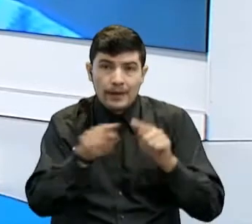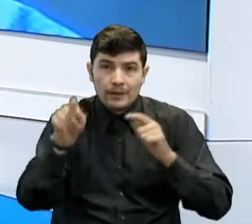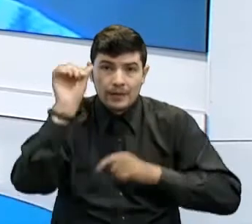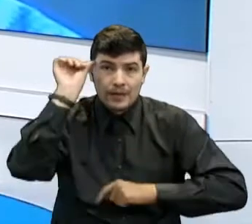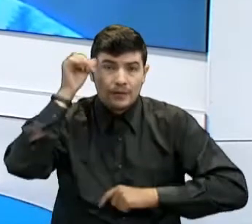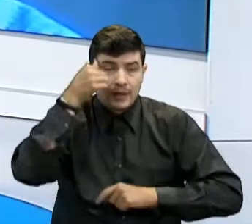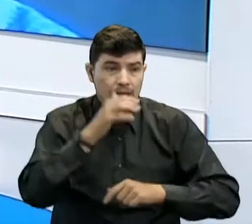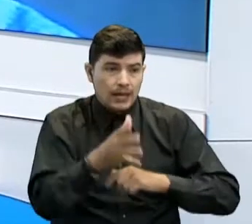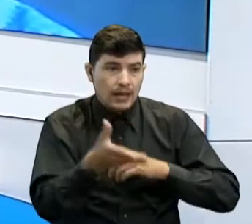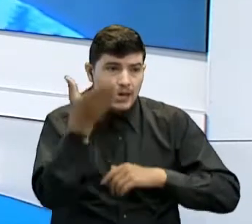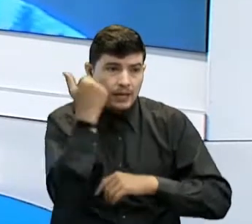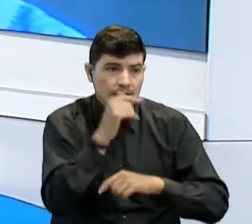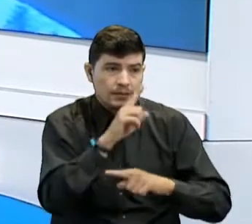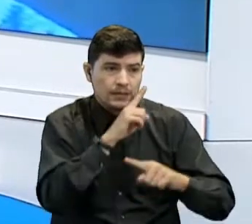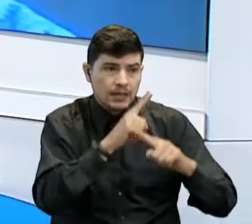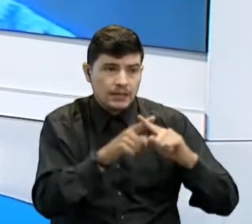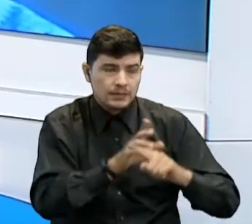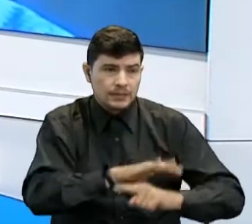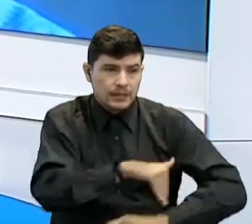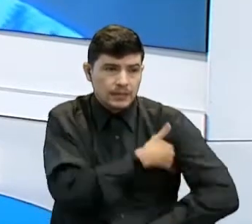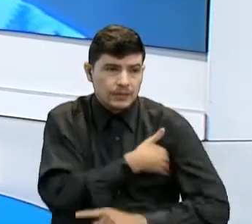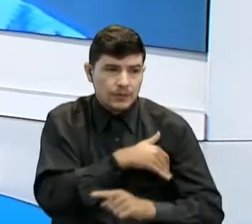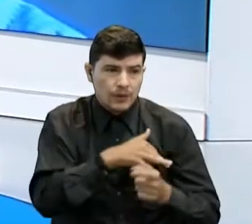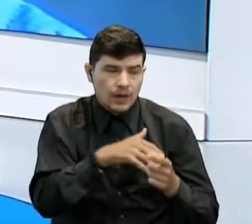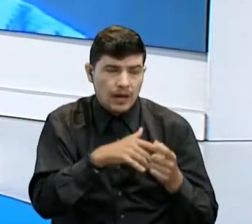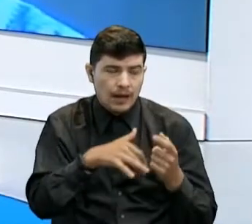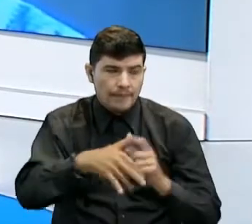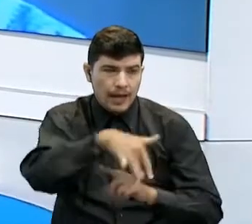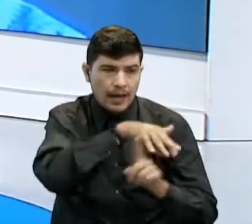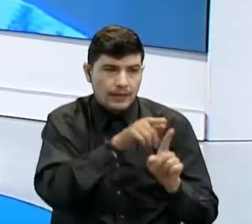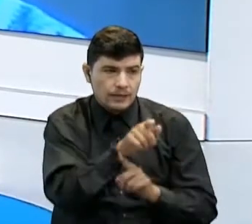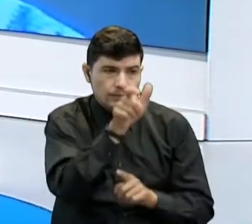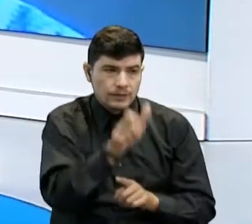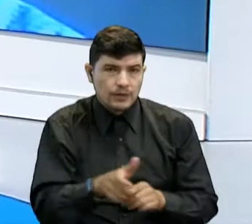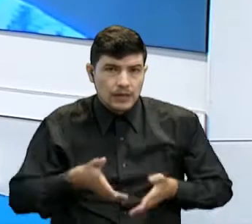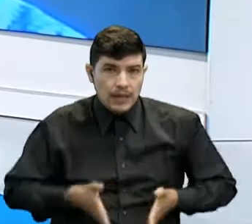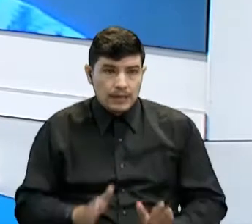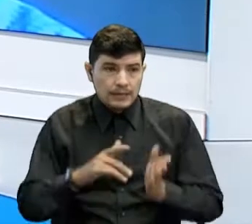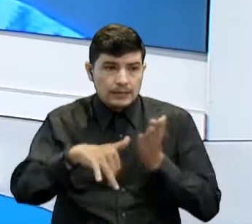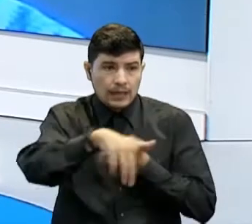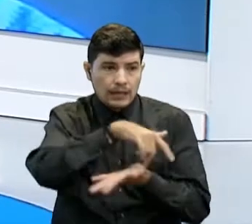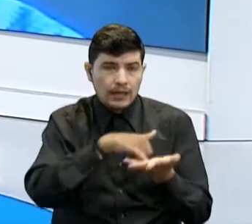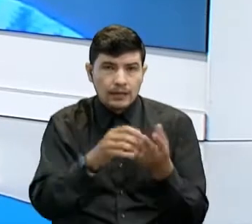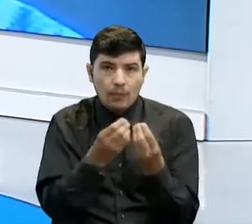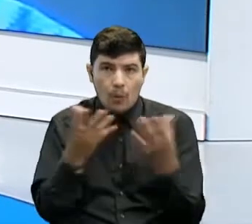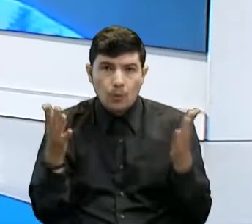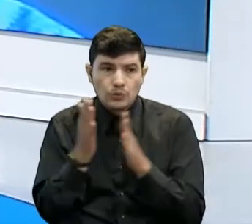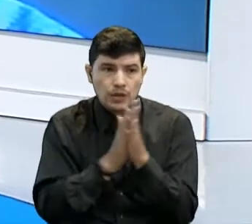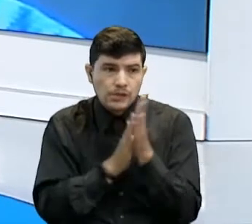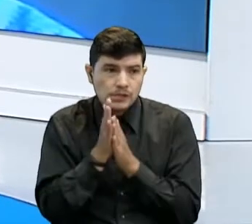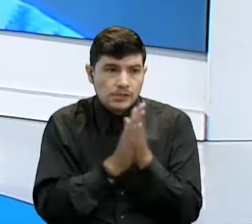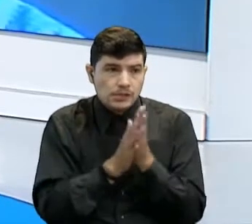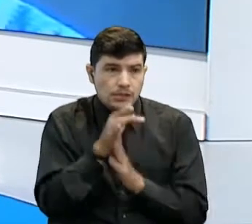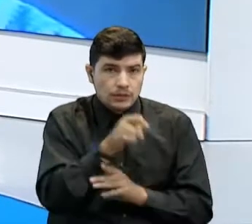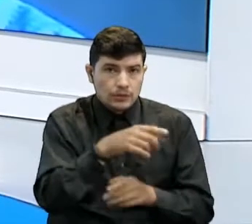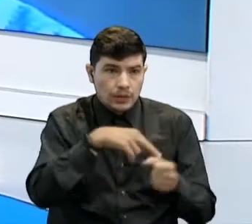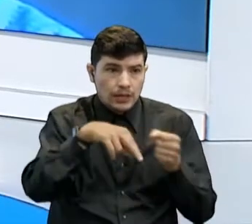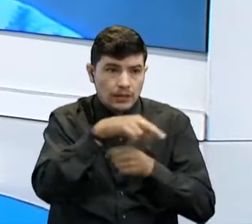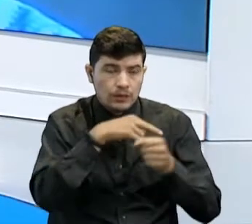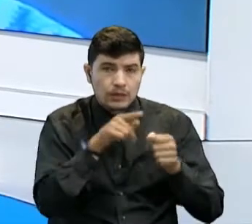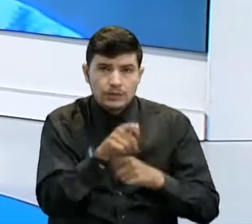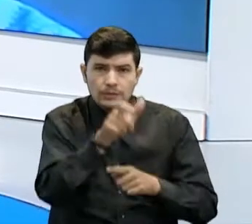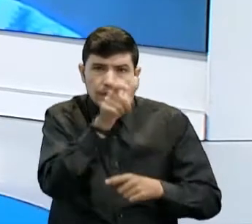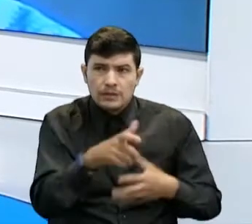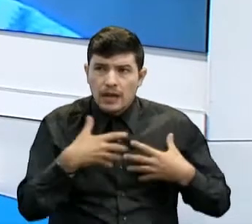el exministro de Medio Ambiente, Ricardo Lozano, era santandereano y había muchas expectativas desde esta región del país de que él